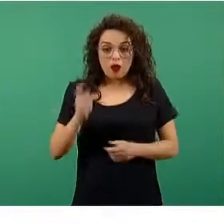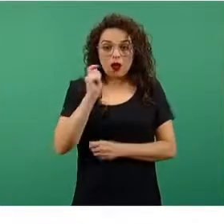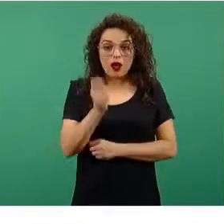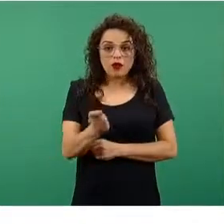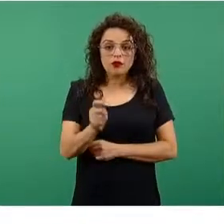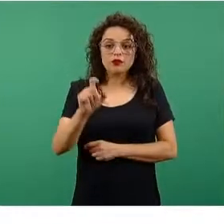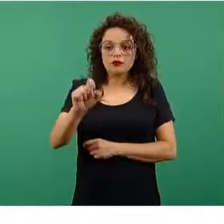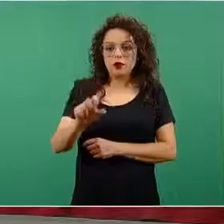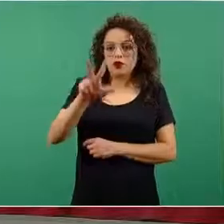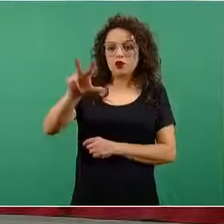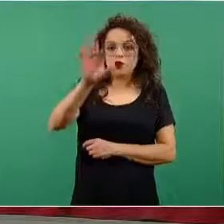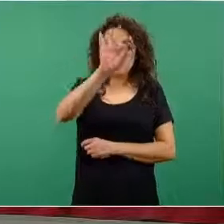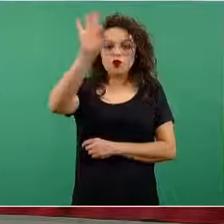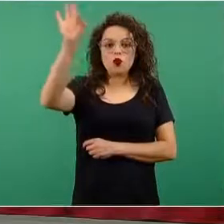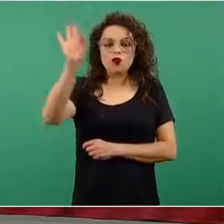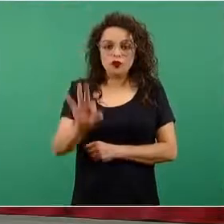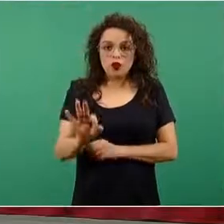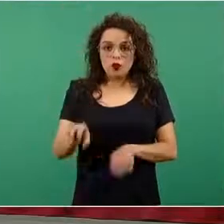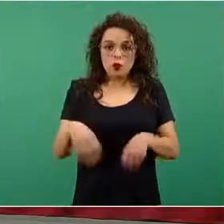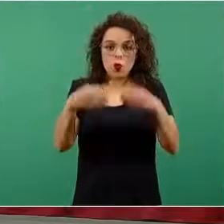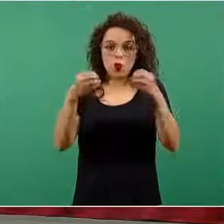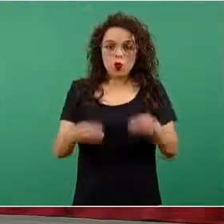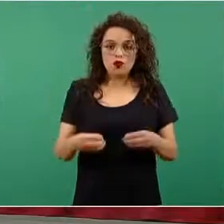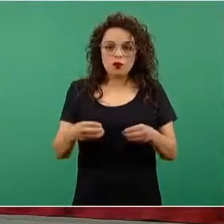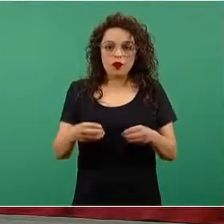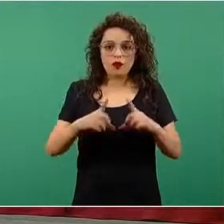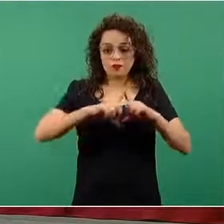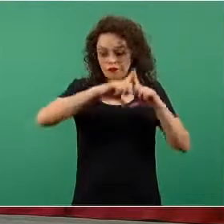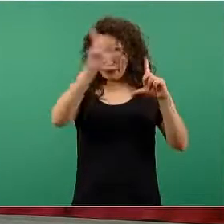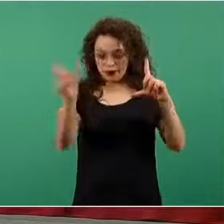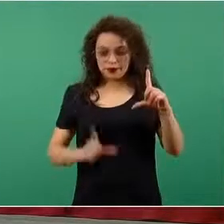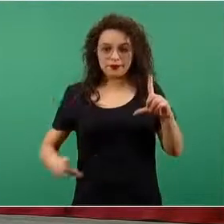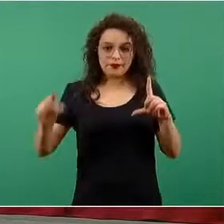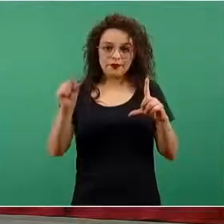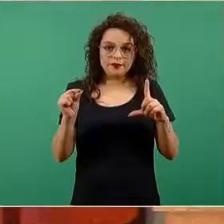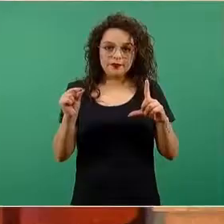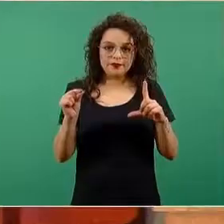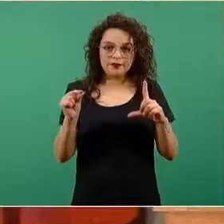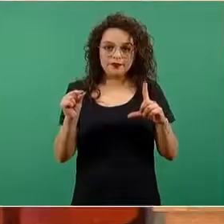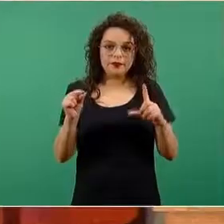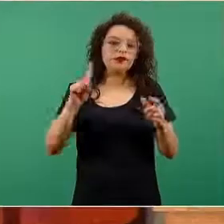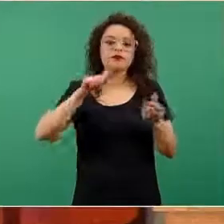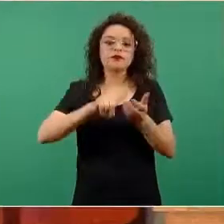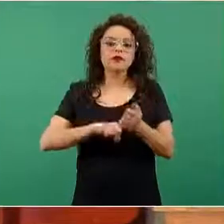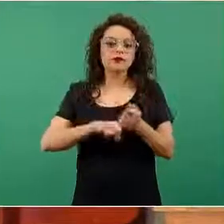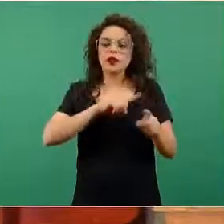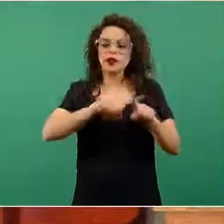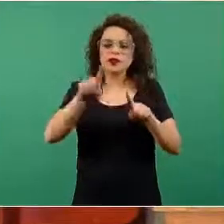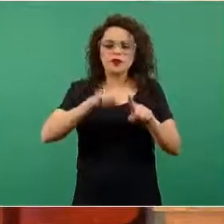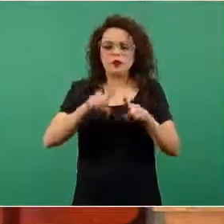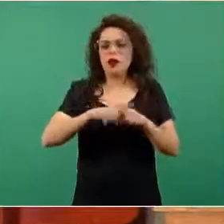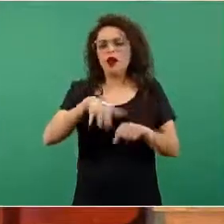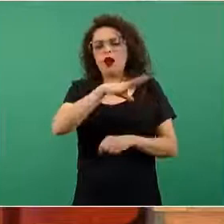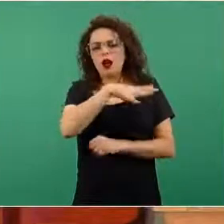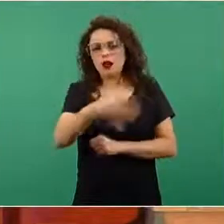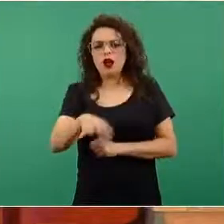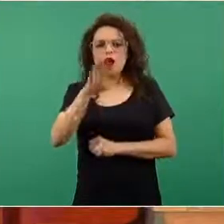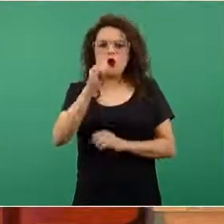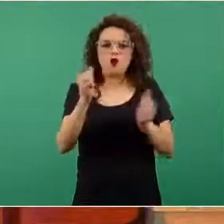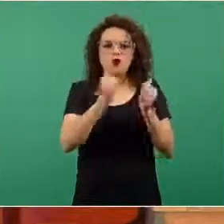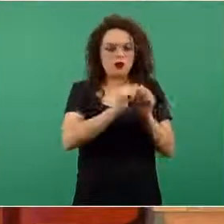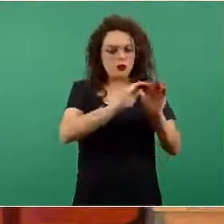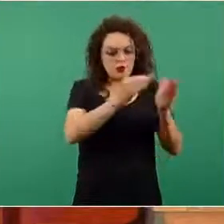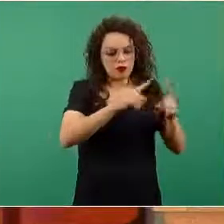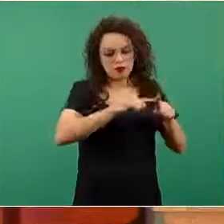un 28% de ocupación a nivel nacional para efecto de todas las camas. Si vemos en la